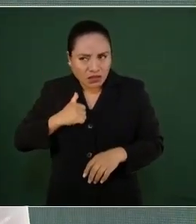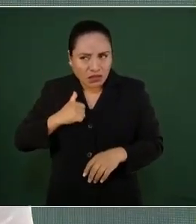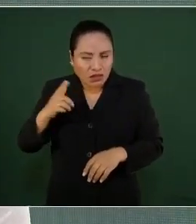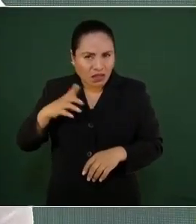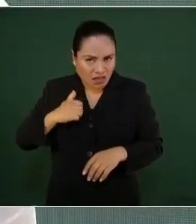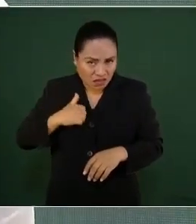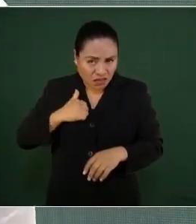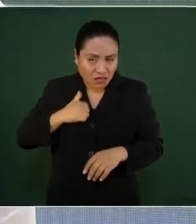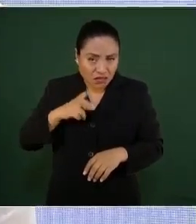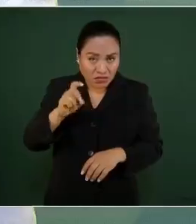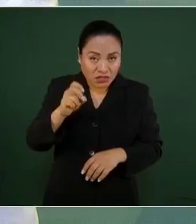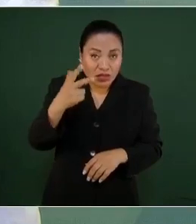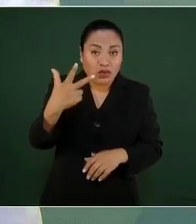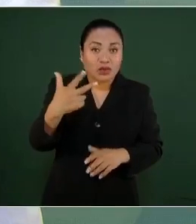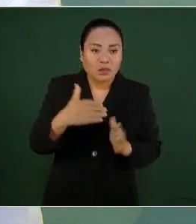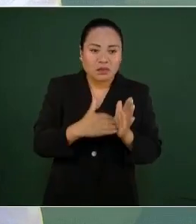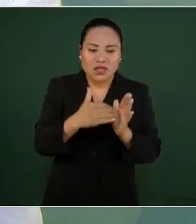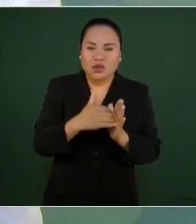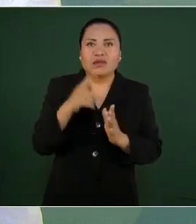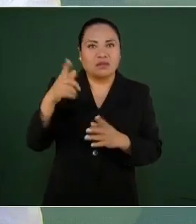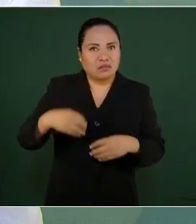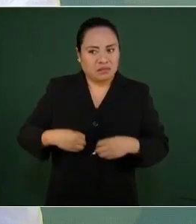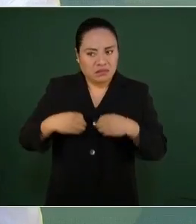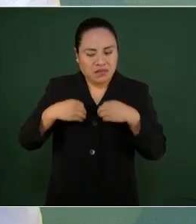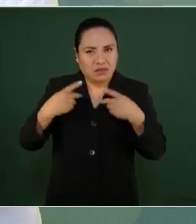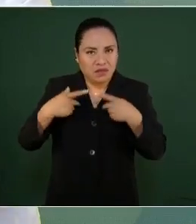38 millones de habitantes.